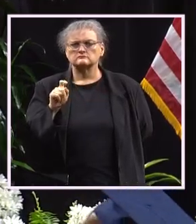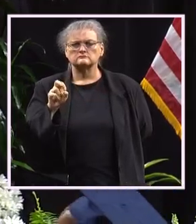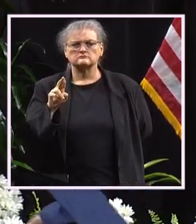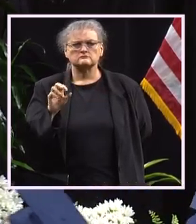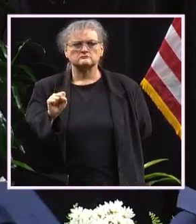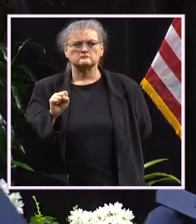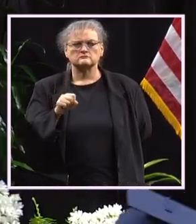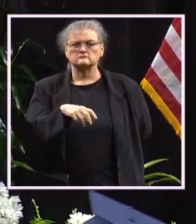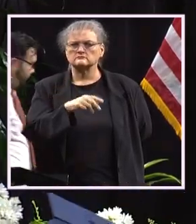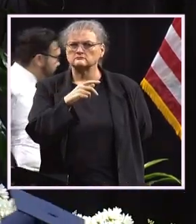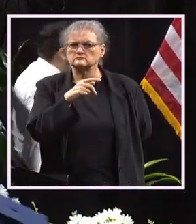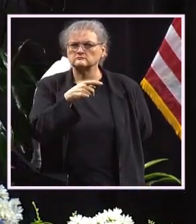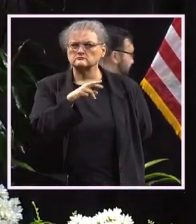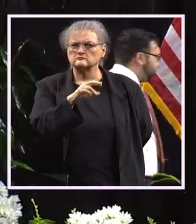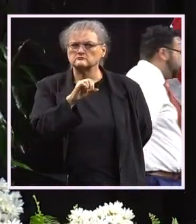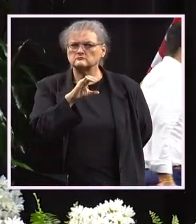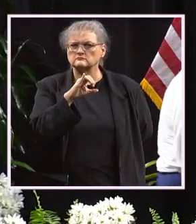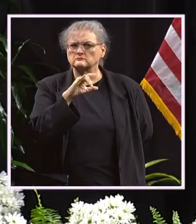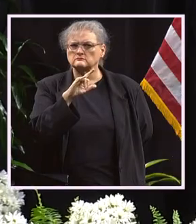Priscilla